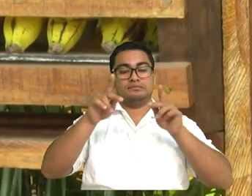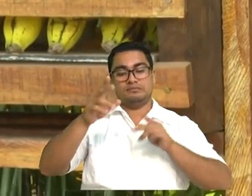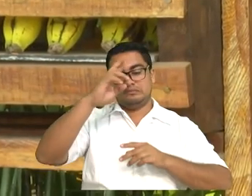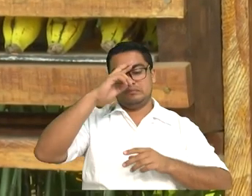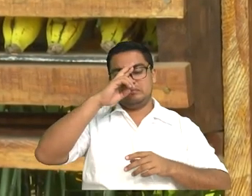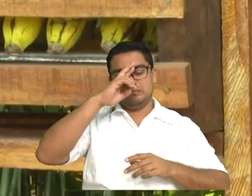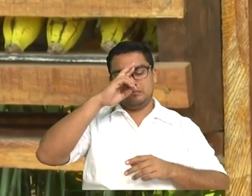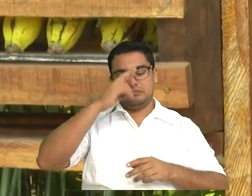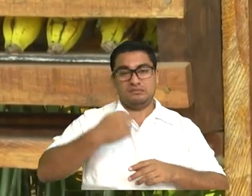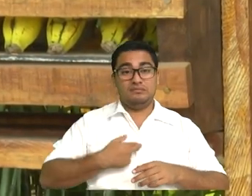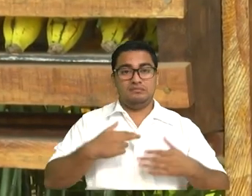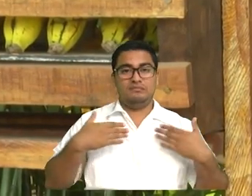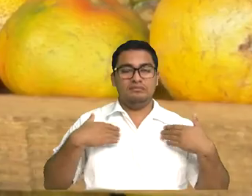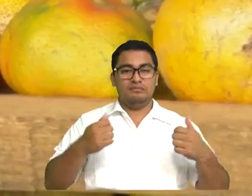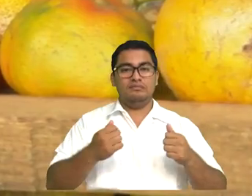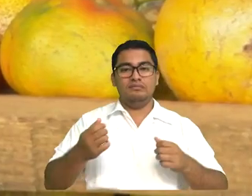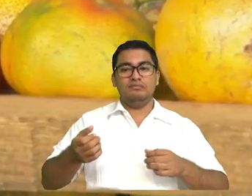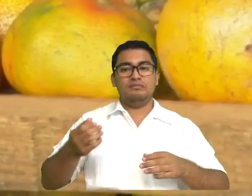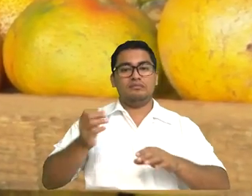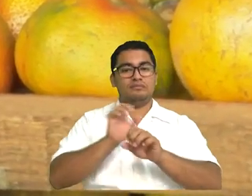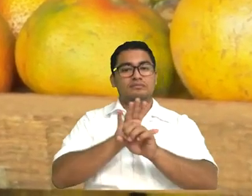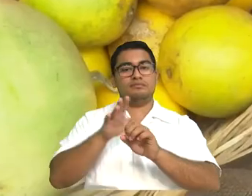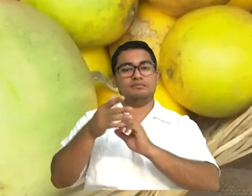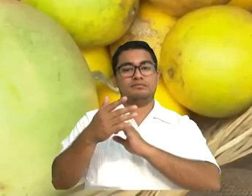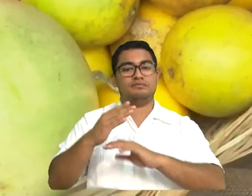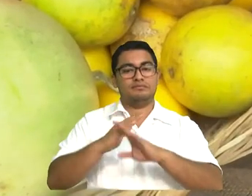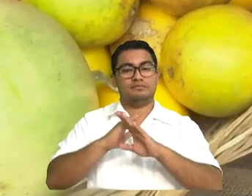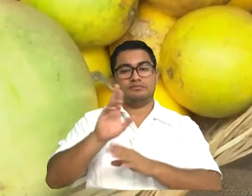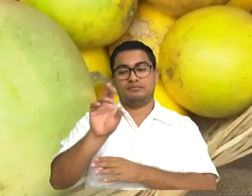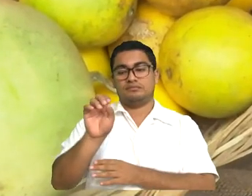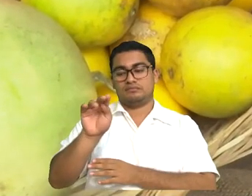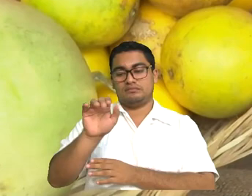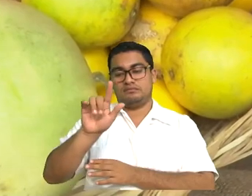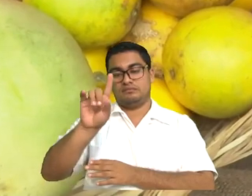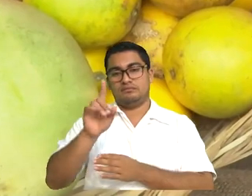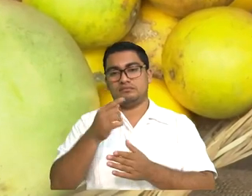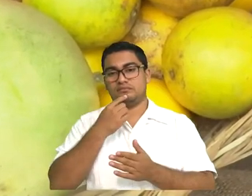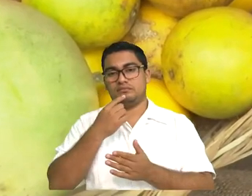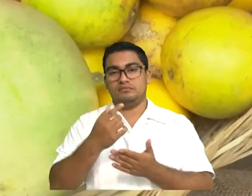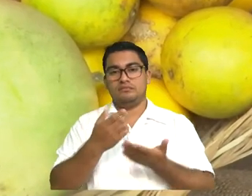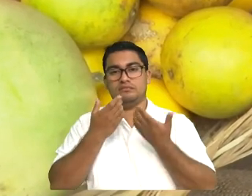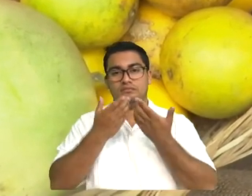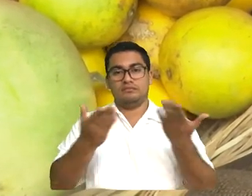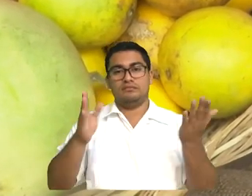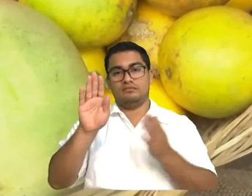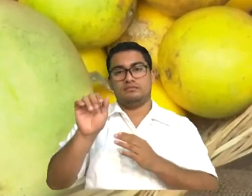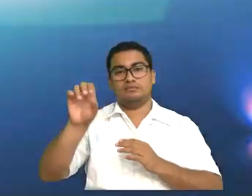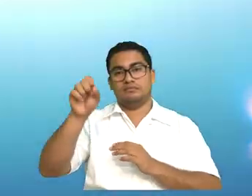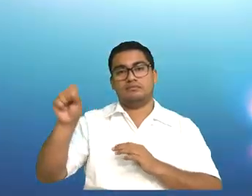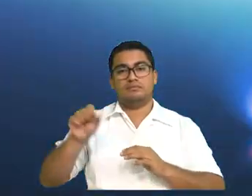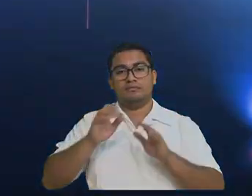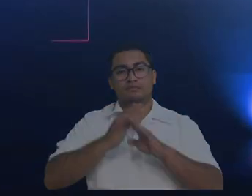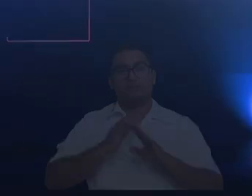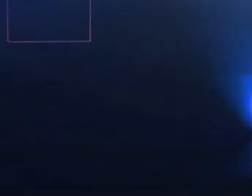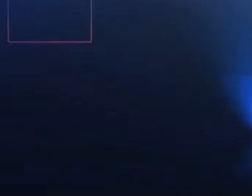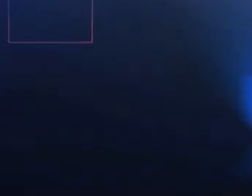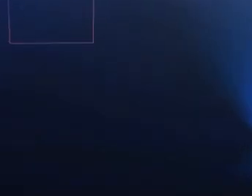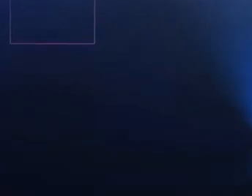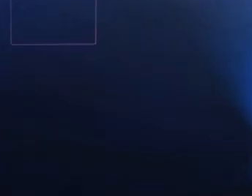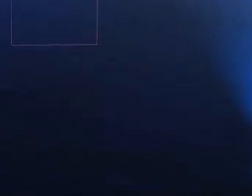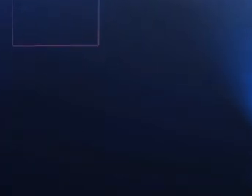de salud para prevenir el coronavirus. Con imágenes de Ronald Ruiz para el canal parlamentario, les informó Vanessa Paz.